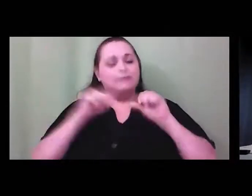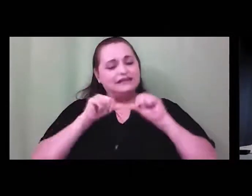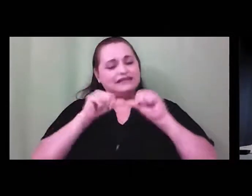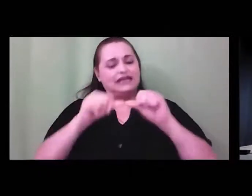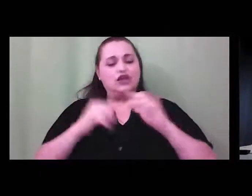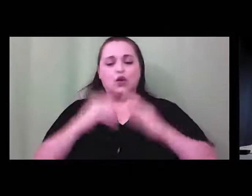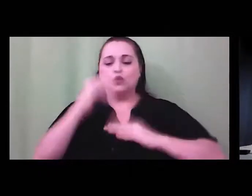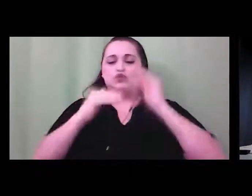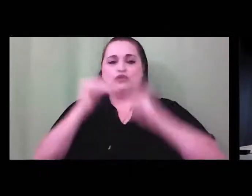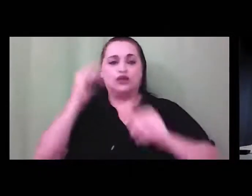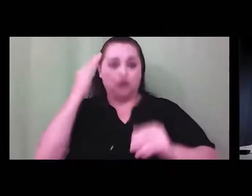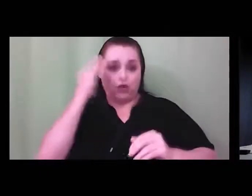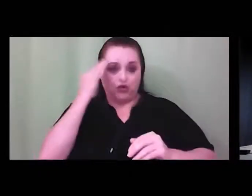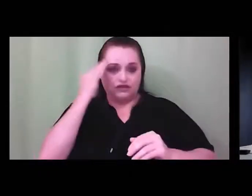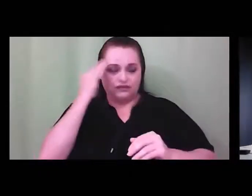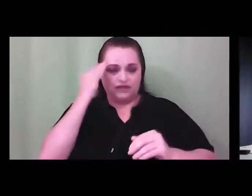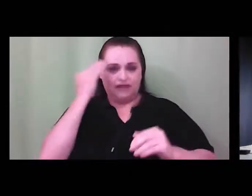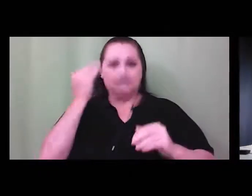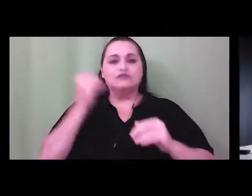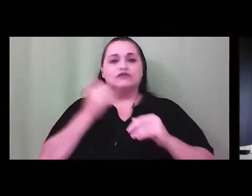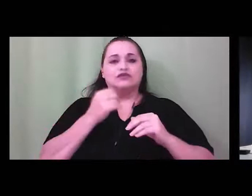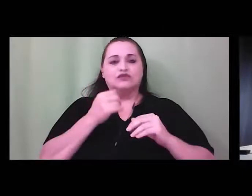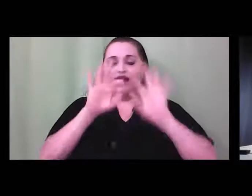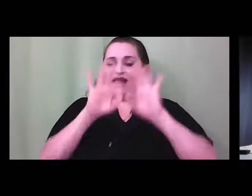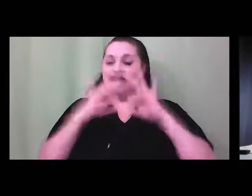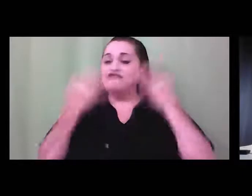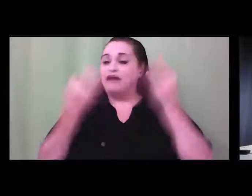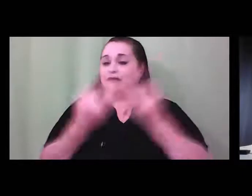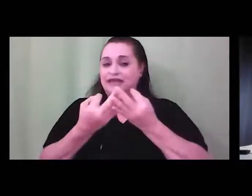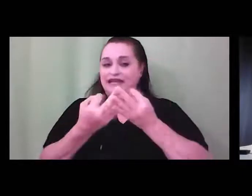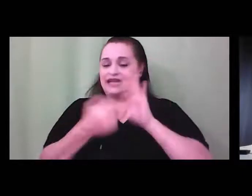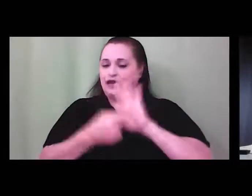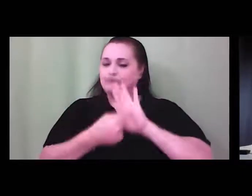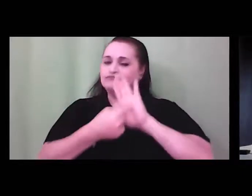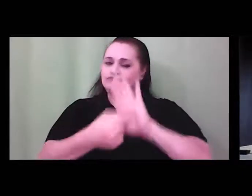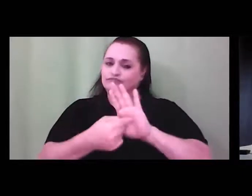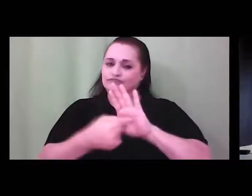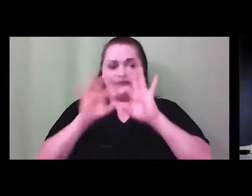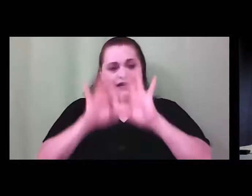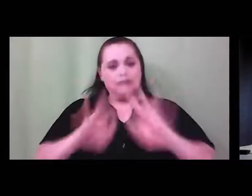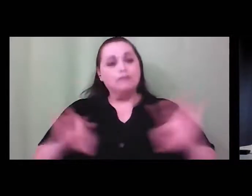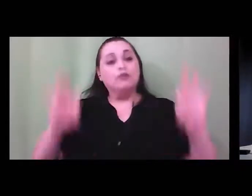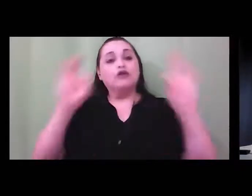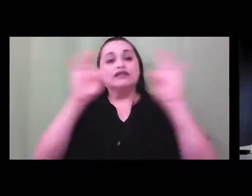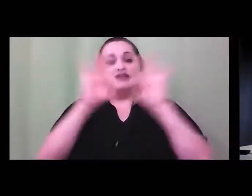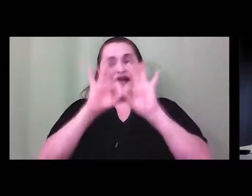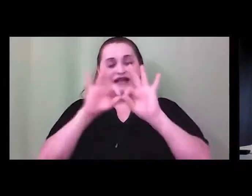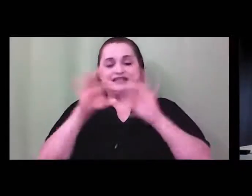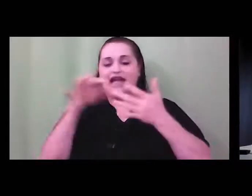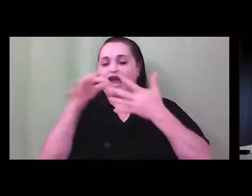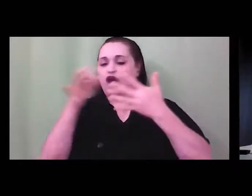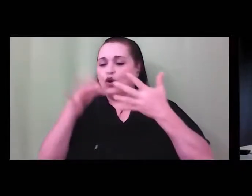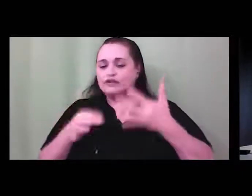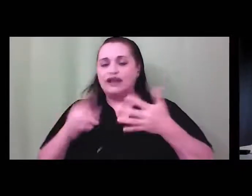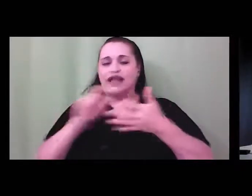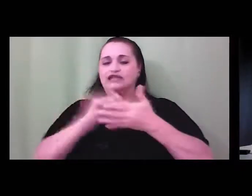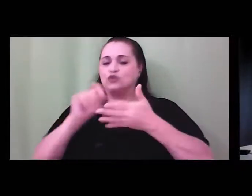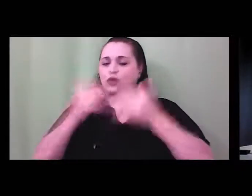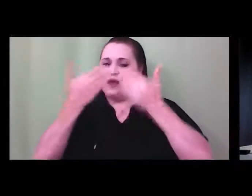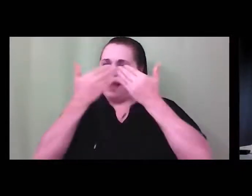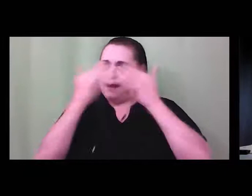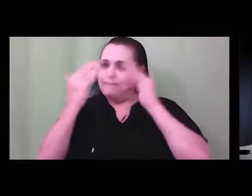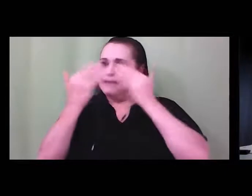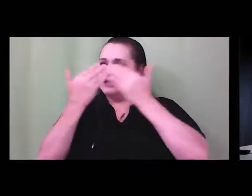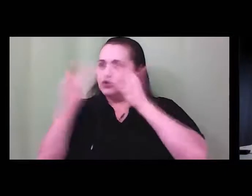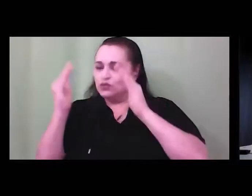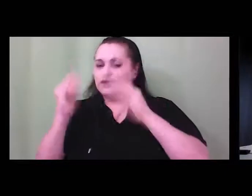construyendo conocimientos. Vean que la familia nos refiere la importancia de encontrar escuelas con apertura,